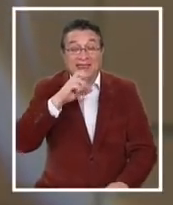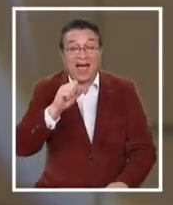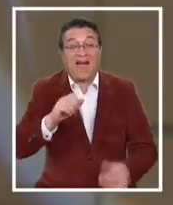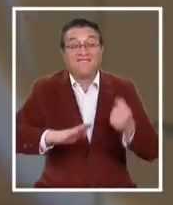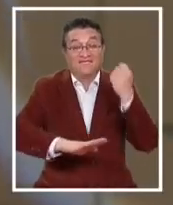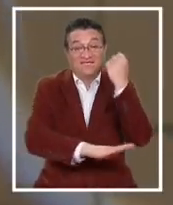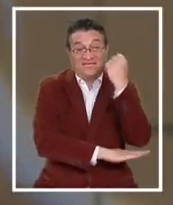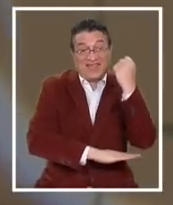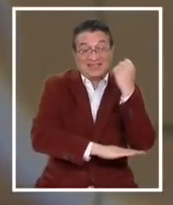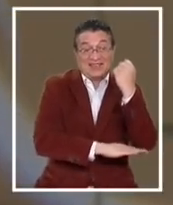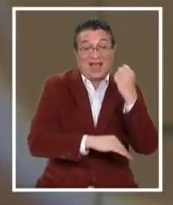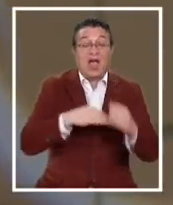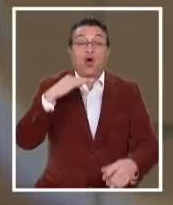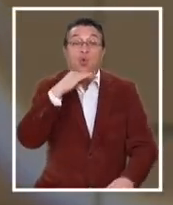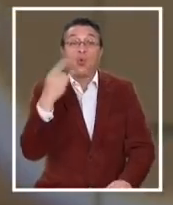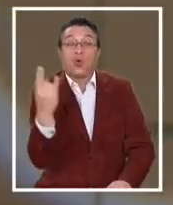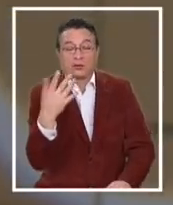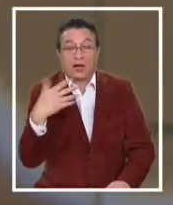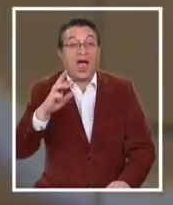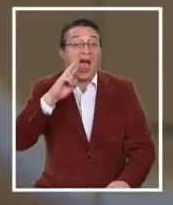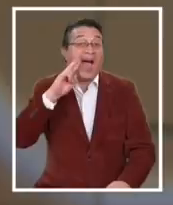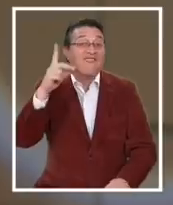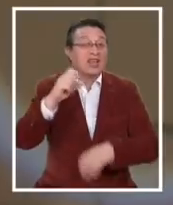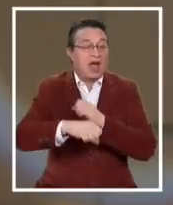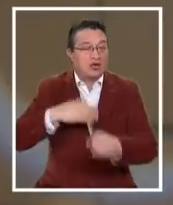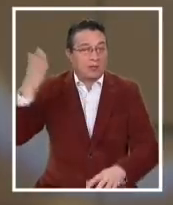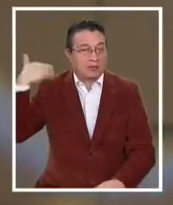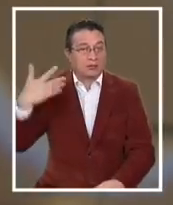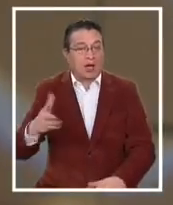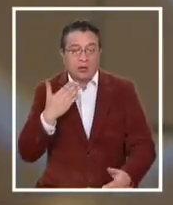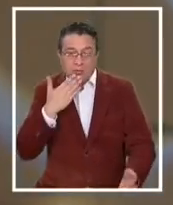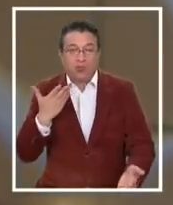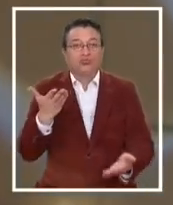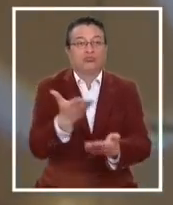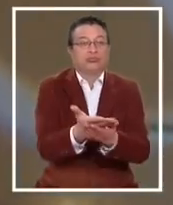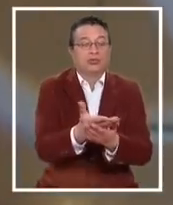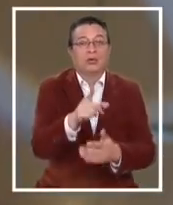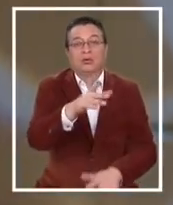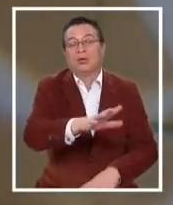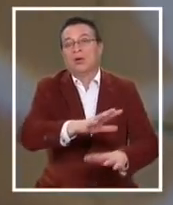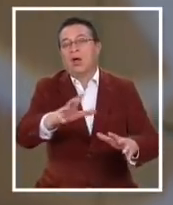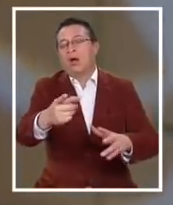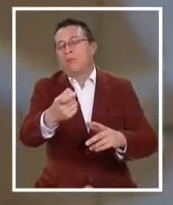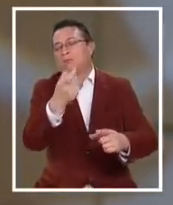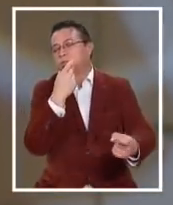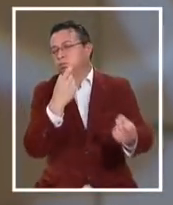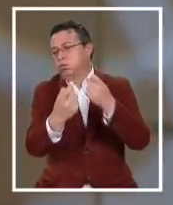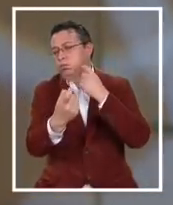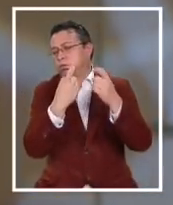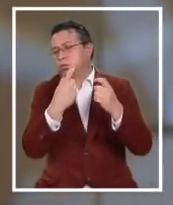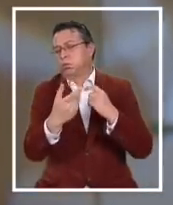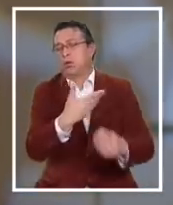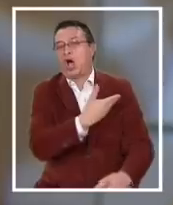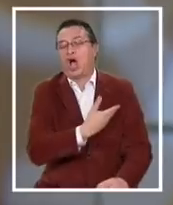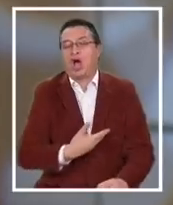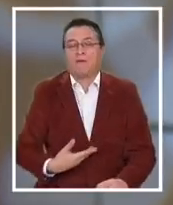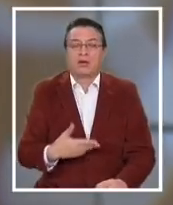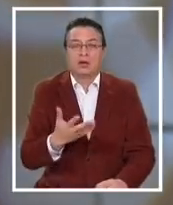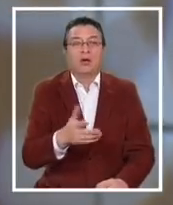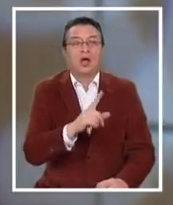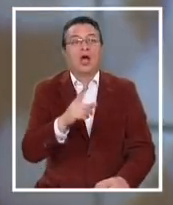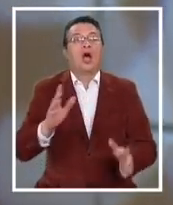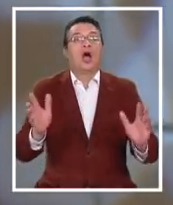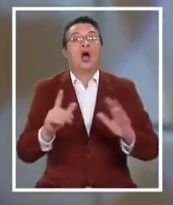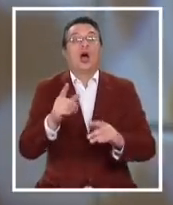emergencia en abril del año pasado. Y nos tiraron una cantidad de pachotadas el gobierno que